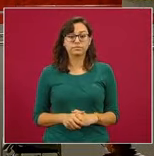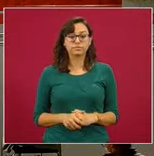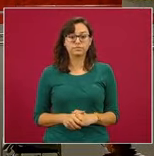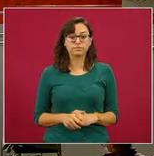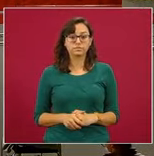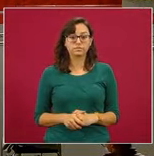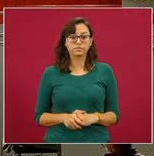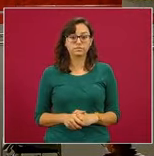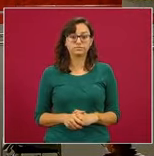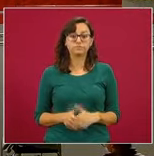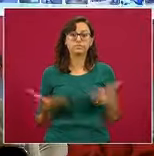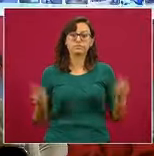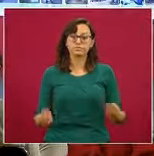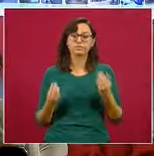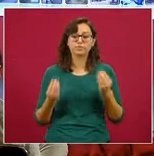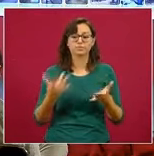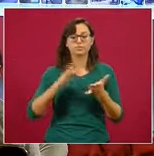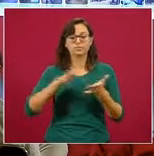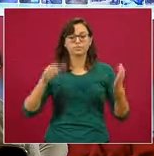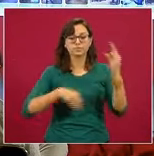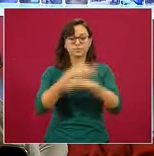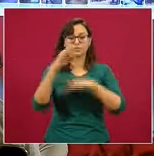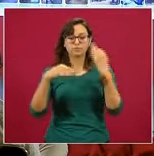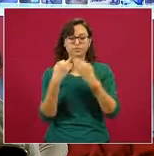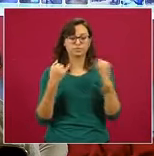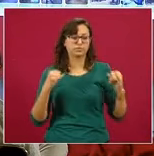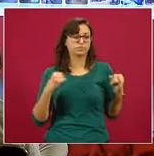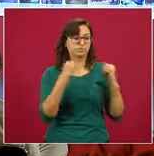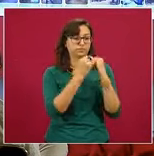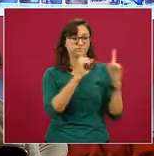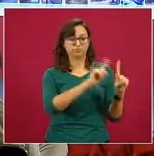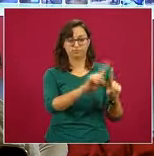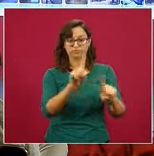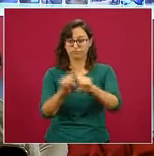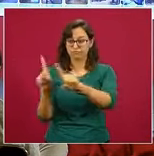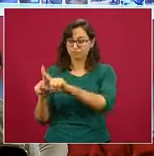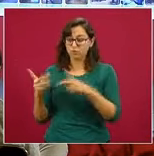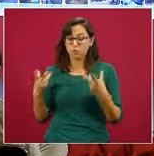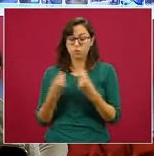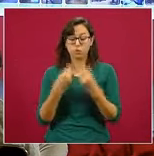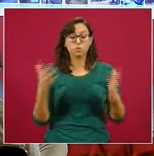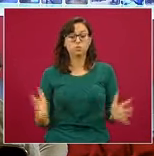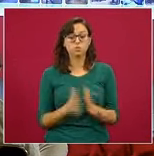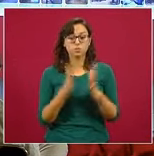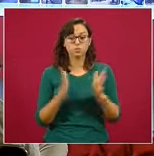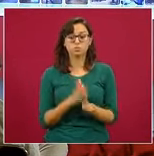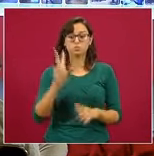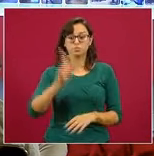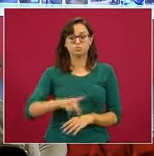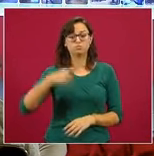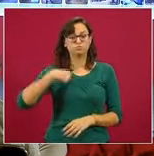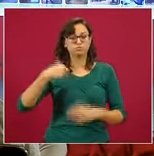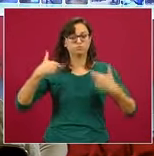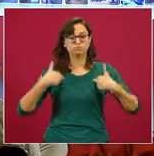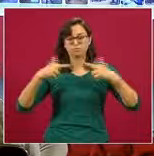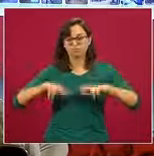bueno, agradecer a todas las instituciones participantes. Tengo el honor y el privilegio de representar prácticamente a todos